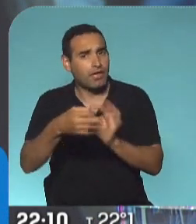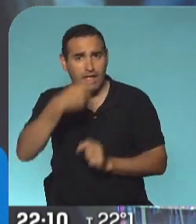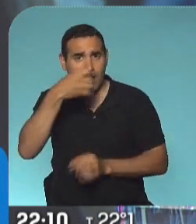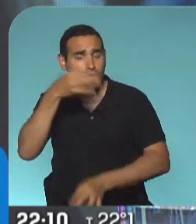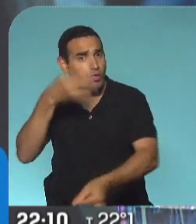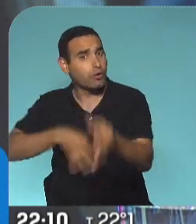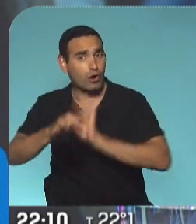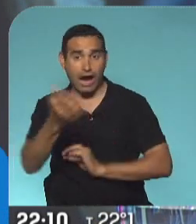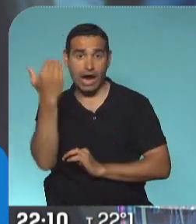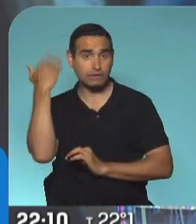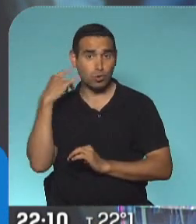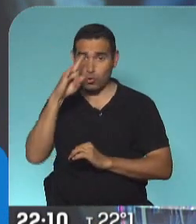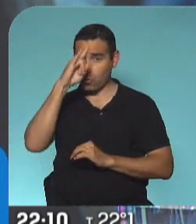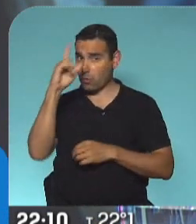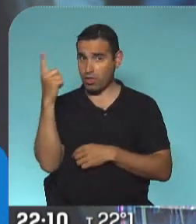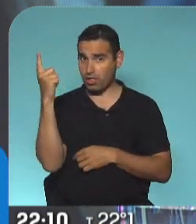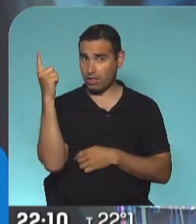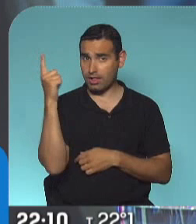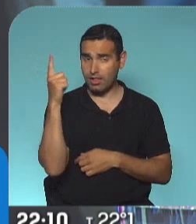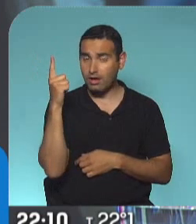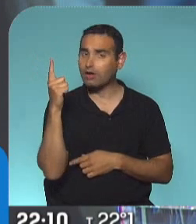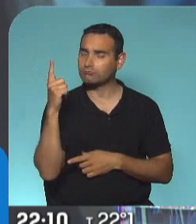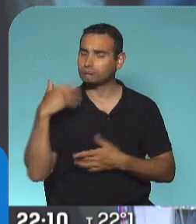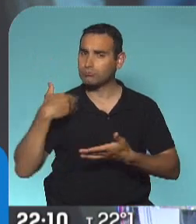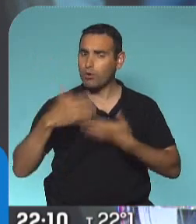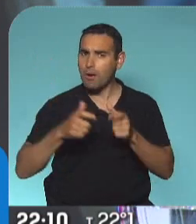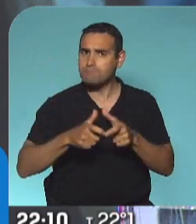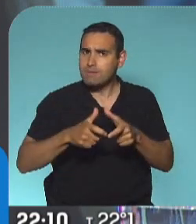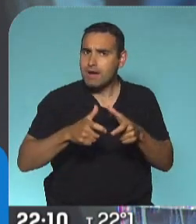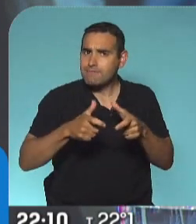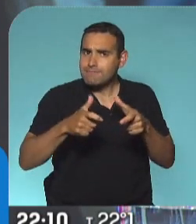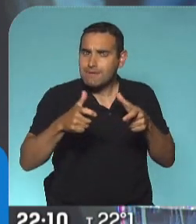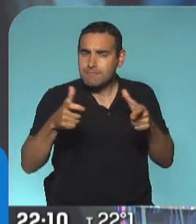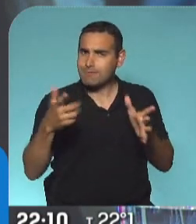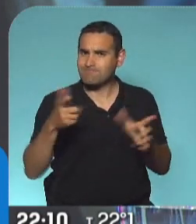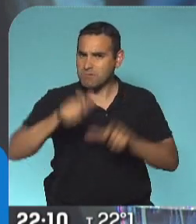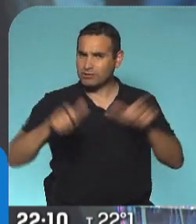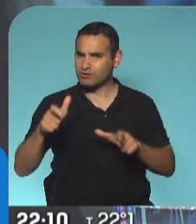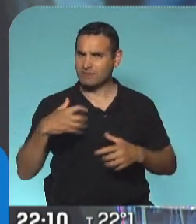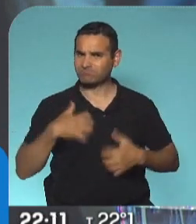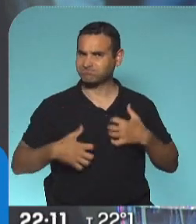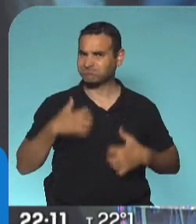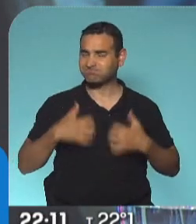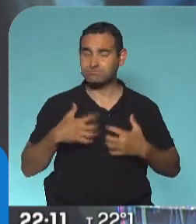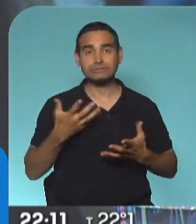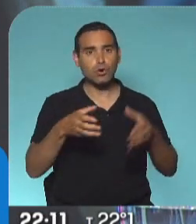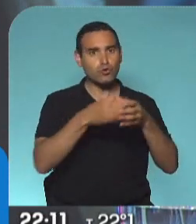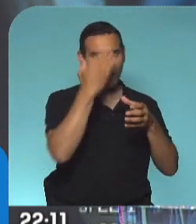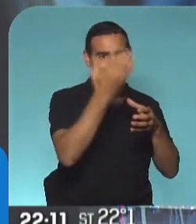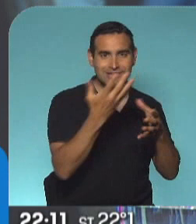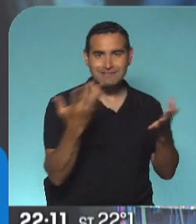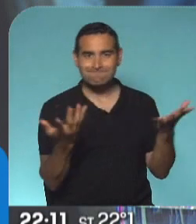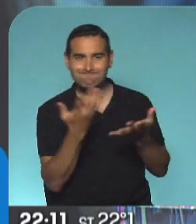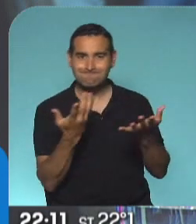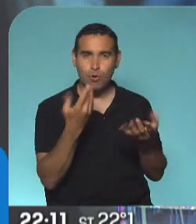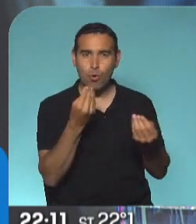que anteriormente Uruguay no había tenido. Entonces esto provocó muchísimo malestar en la gente y el Frente Amplio no supo o no encontró